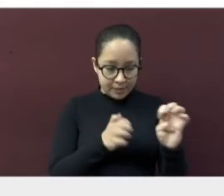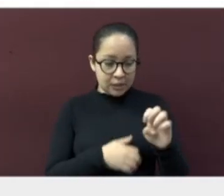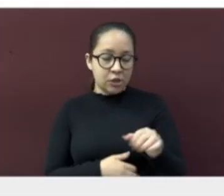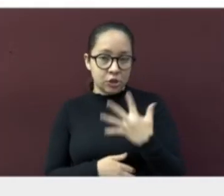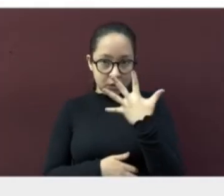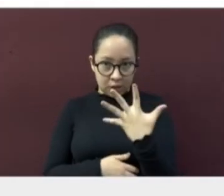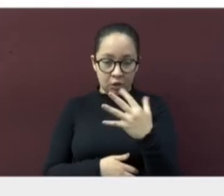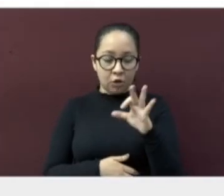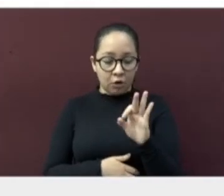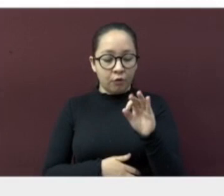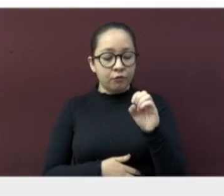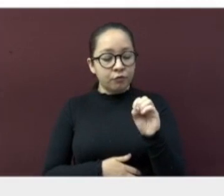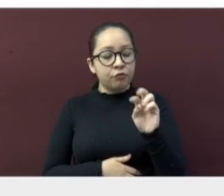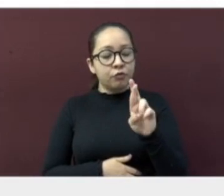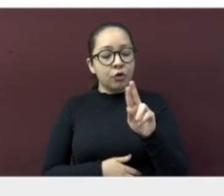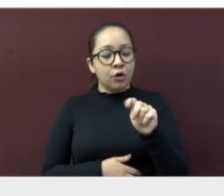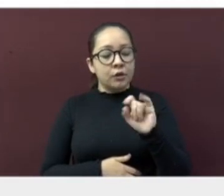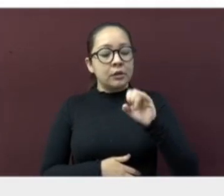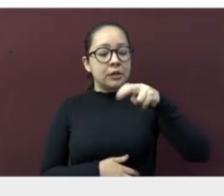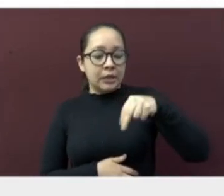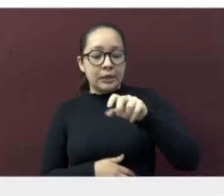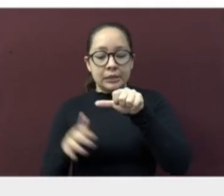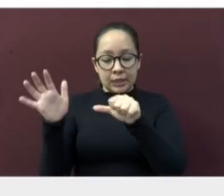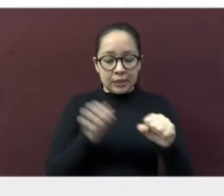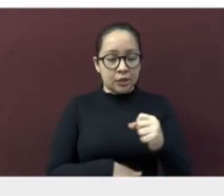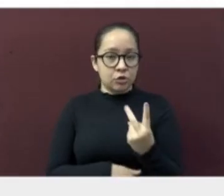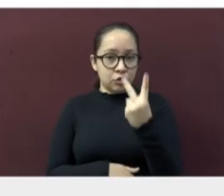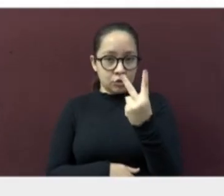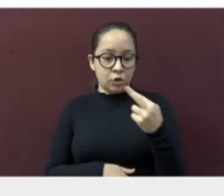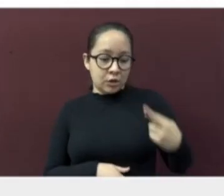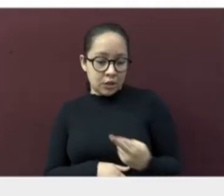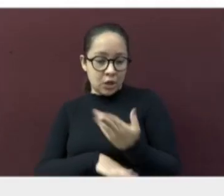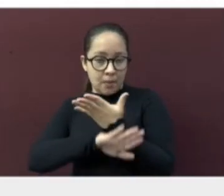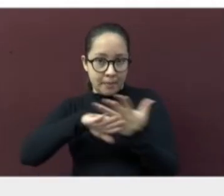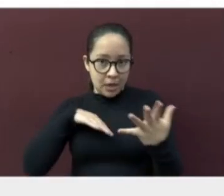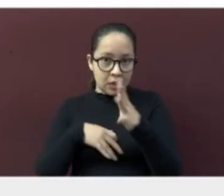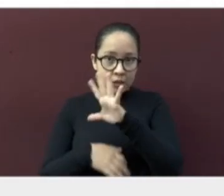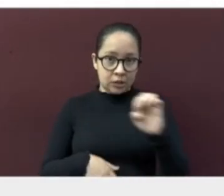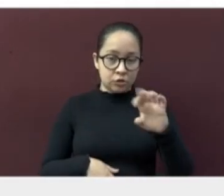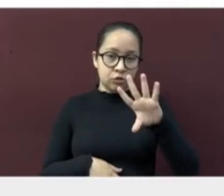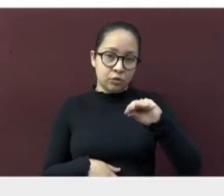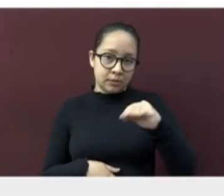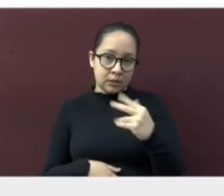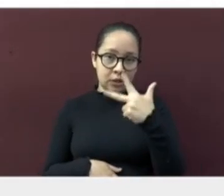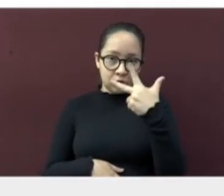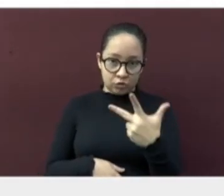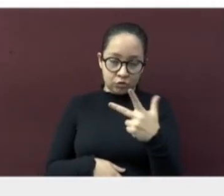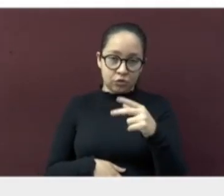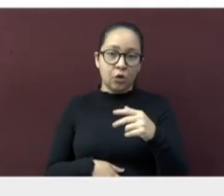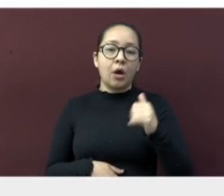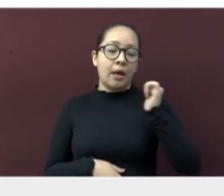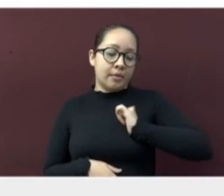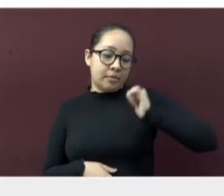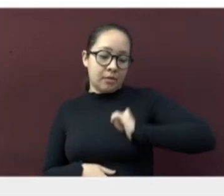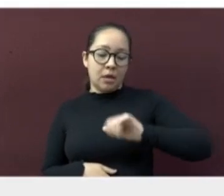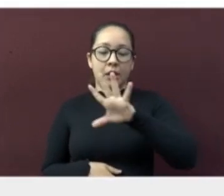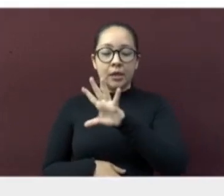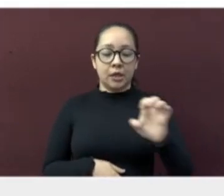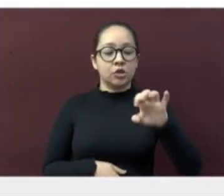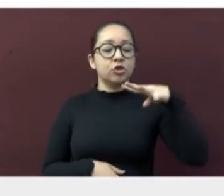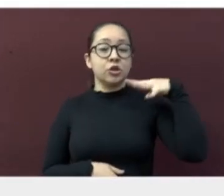fortín acumula 602 ríoblanco 598 la antigua